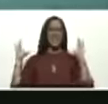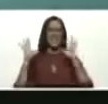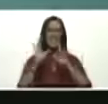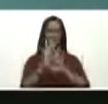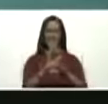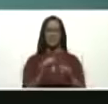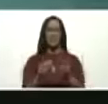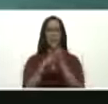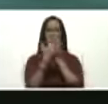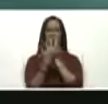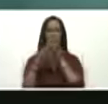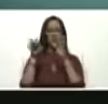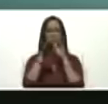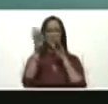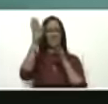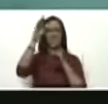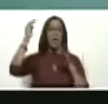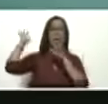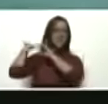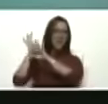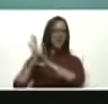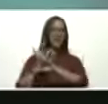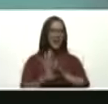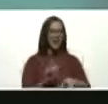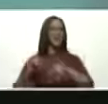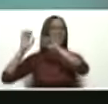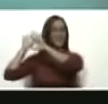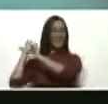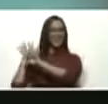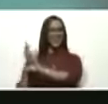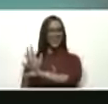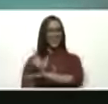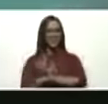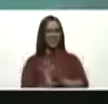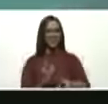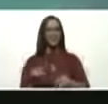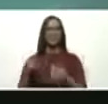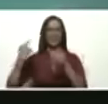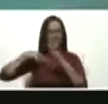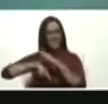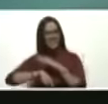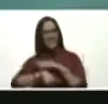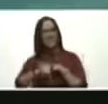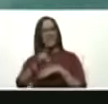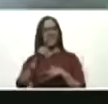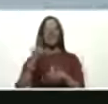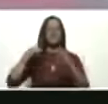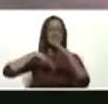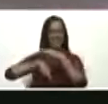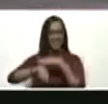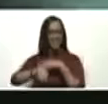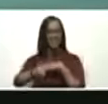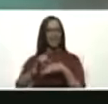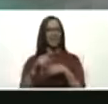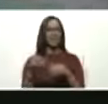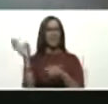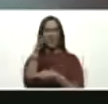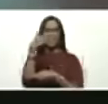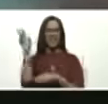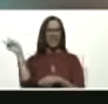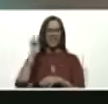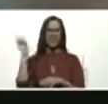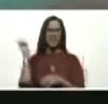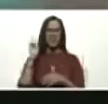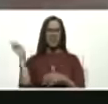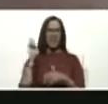las colinas. Y bajaron, y bajaron, y salieron. Y salieron banderas de